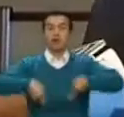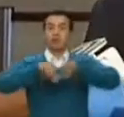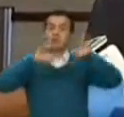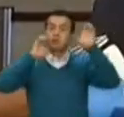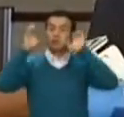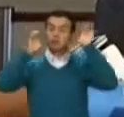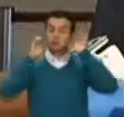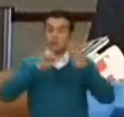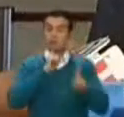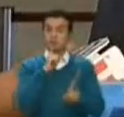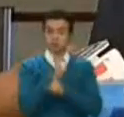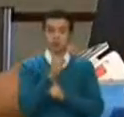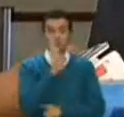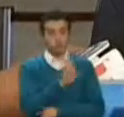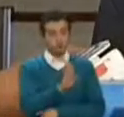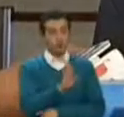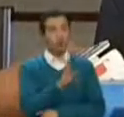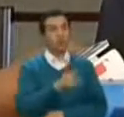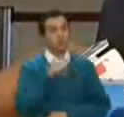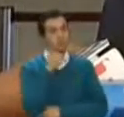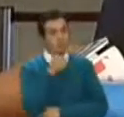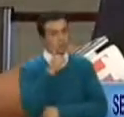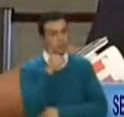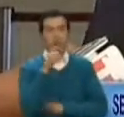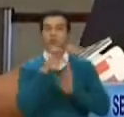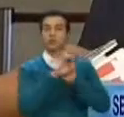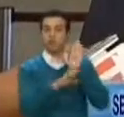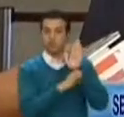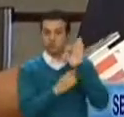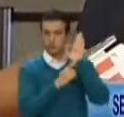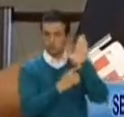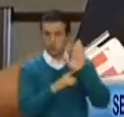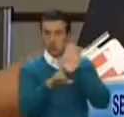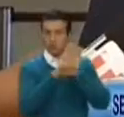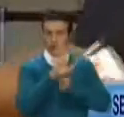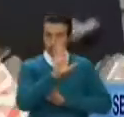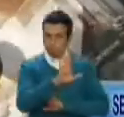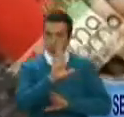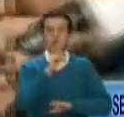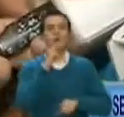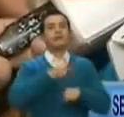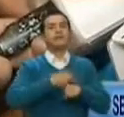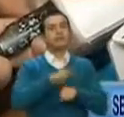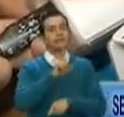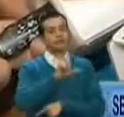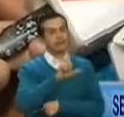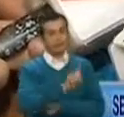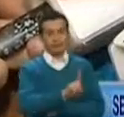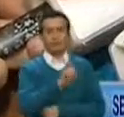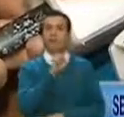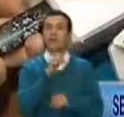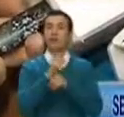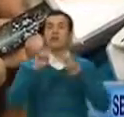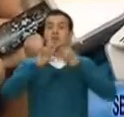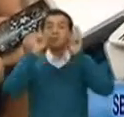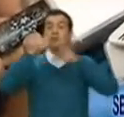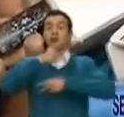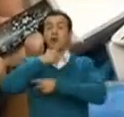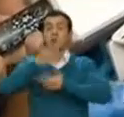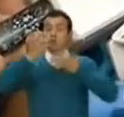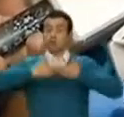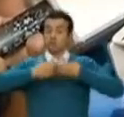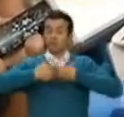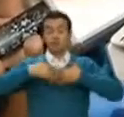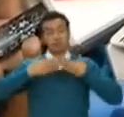áreas estratégicas tienen una determinación especial en la Constitución y tienen leyes sectoriales específicas. En el tema de hidroeléctrica se ha dejado abierto